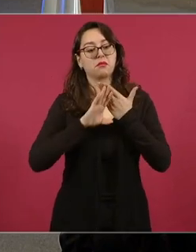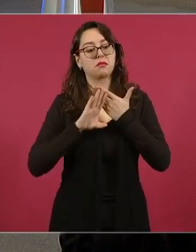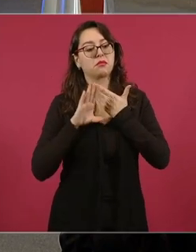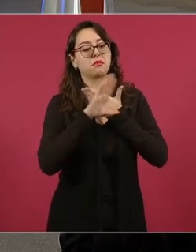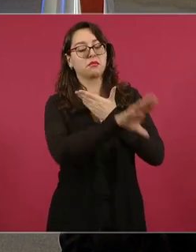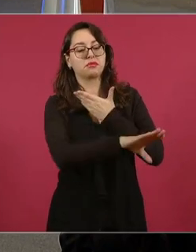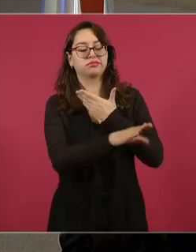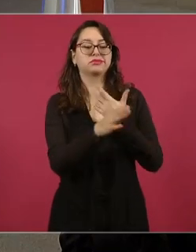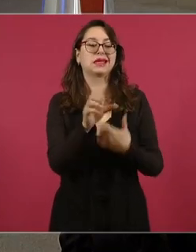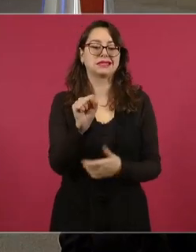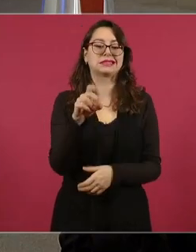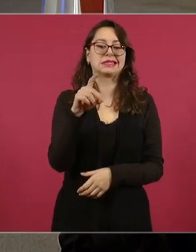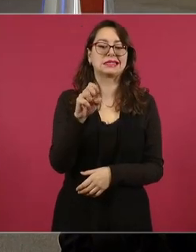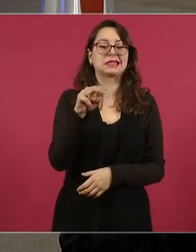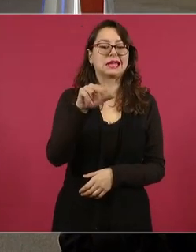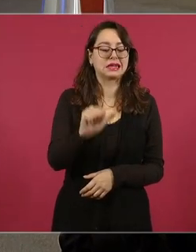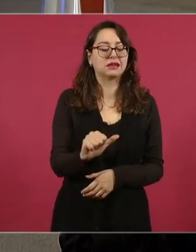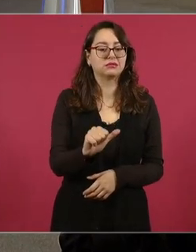huachicol. Adelante.